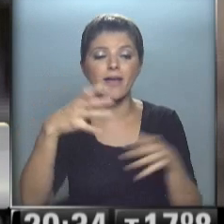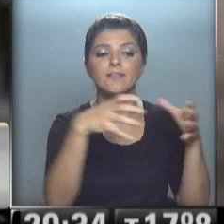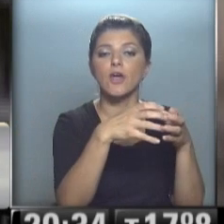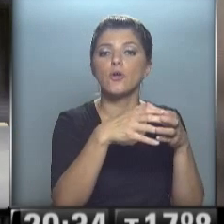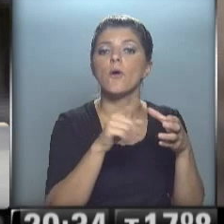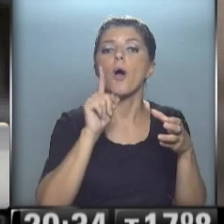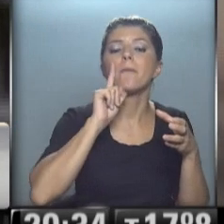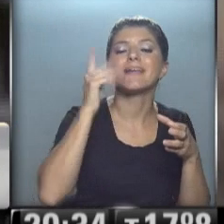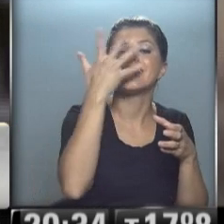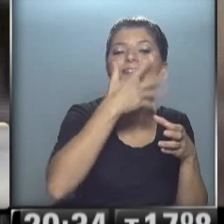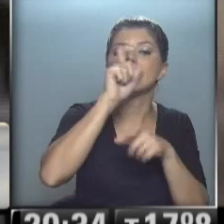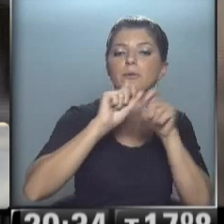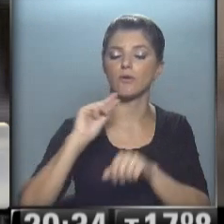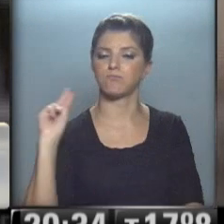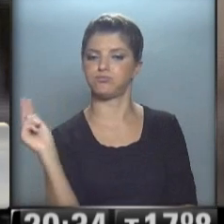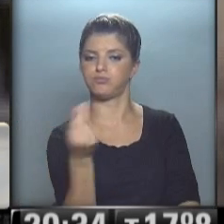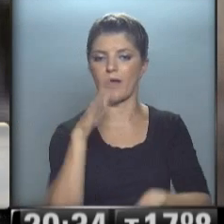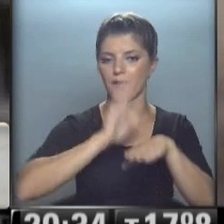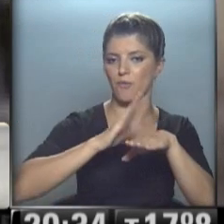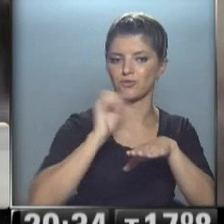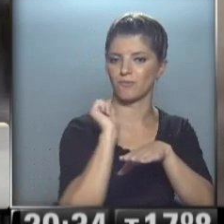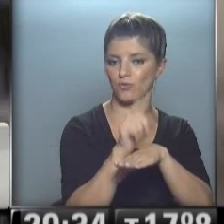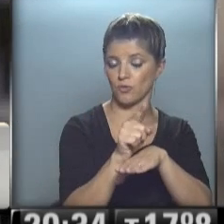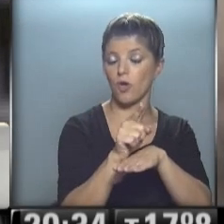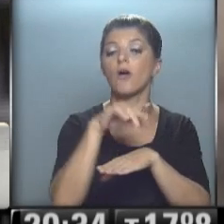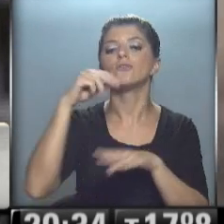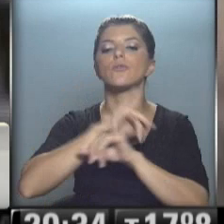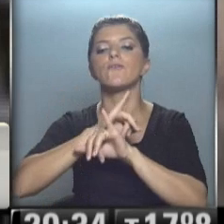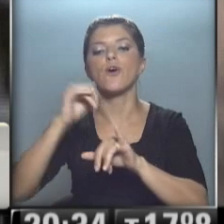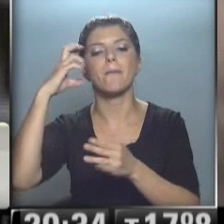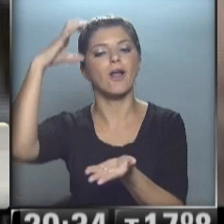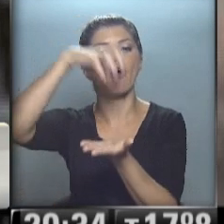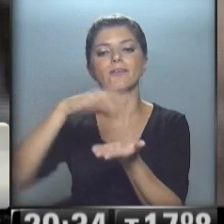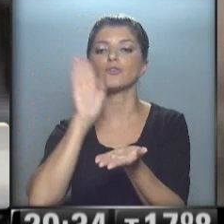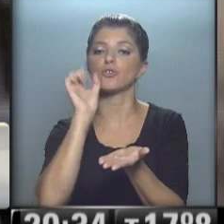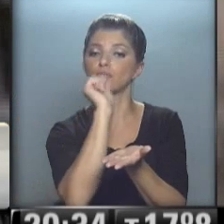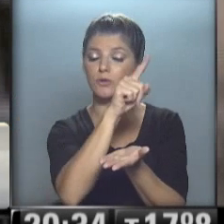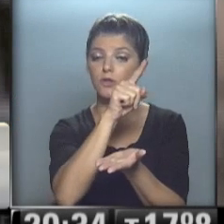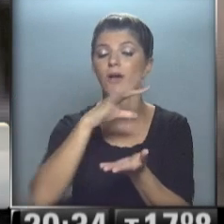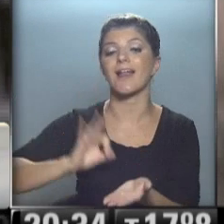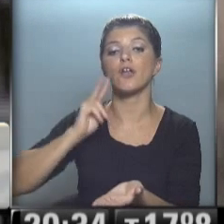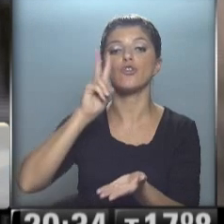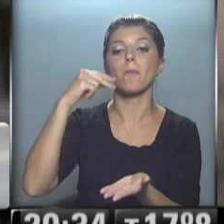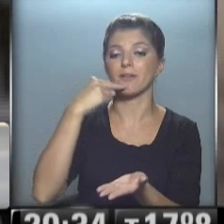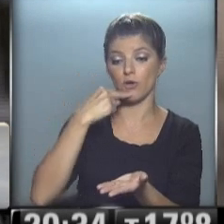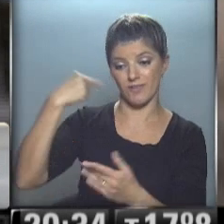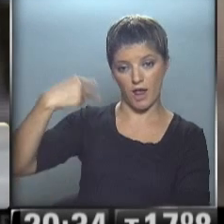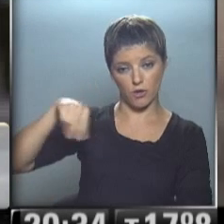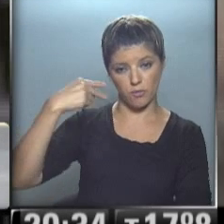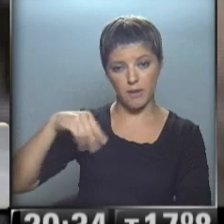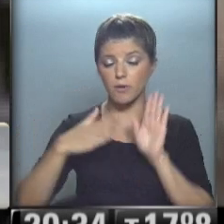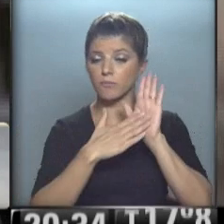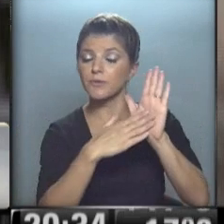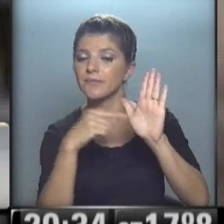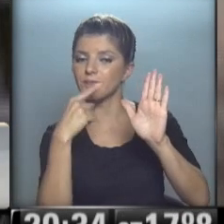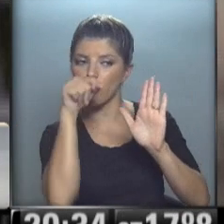menos 1.500 personas. Un informe del Congreso de Estados Unidos, publicado en noviembre de 2011, asegura que